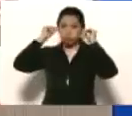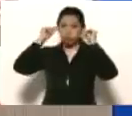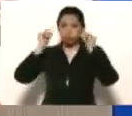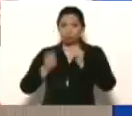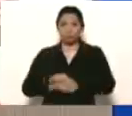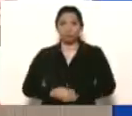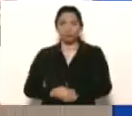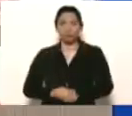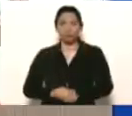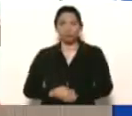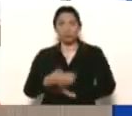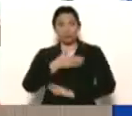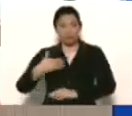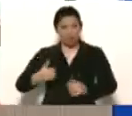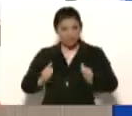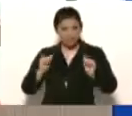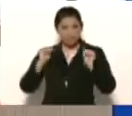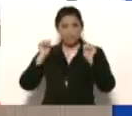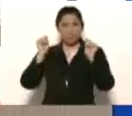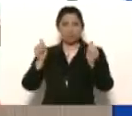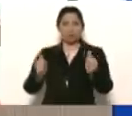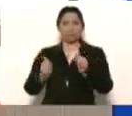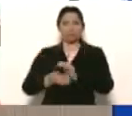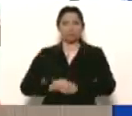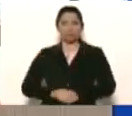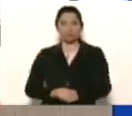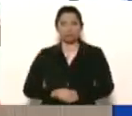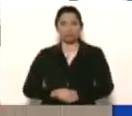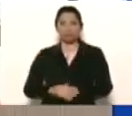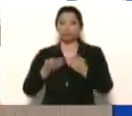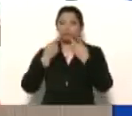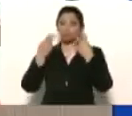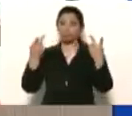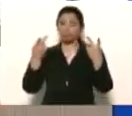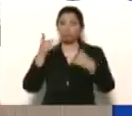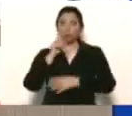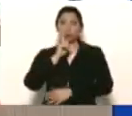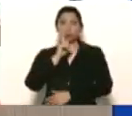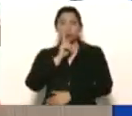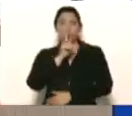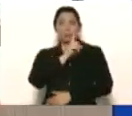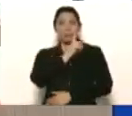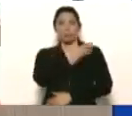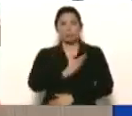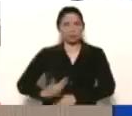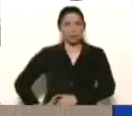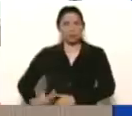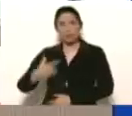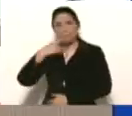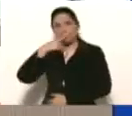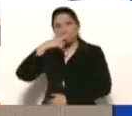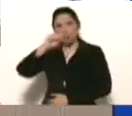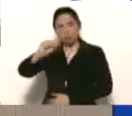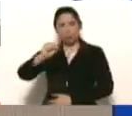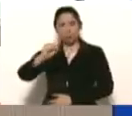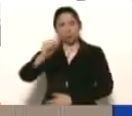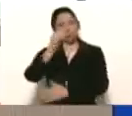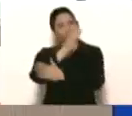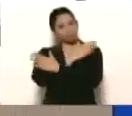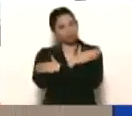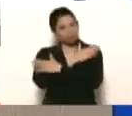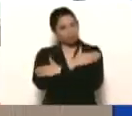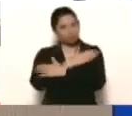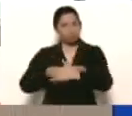queremos comenzar dándole el nombre del presidente de nicolás maduro una felicitación